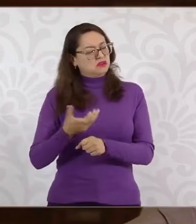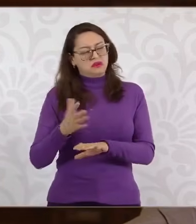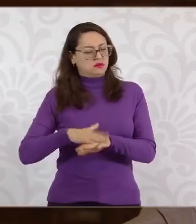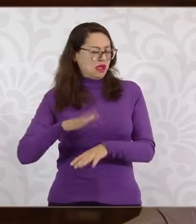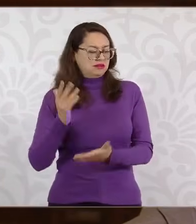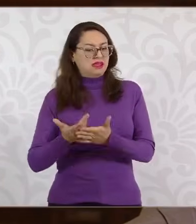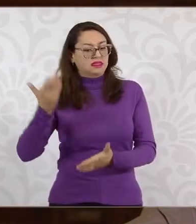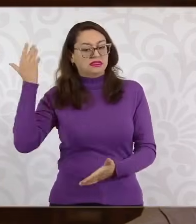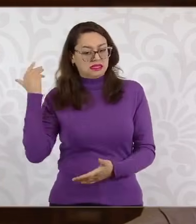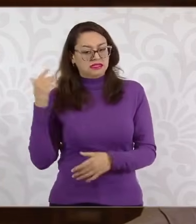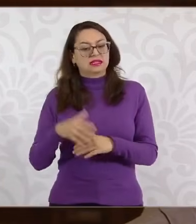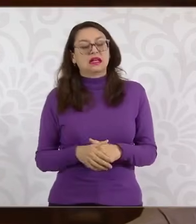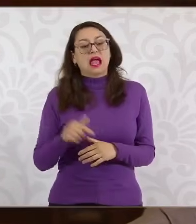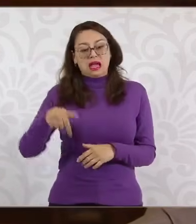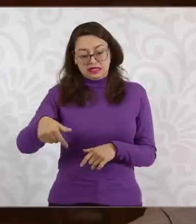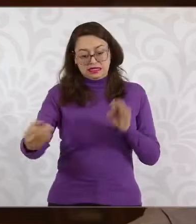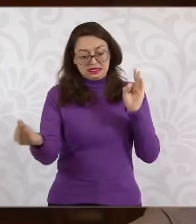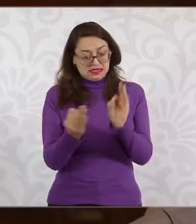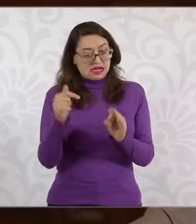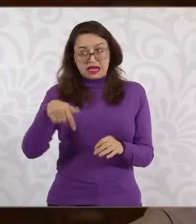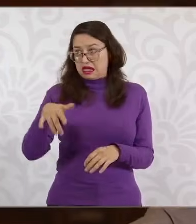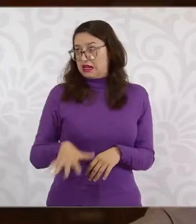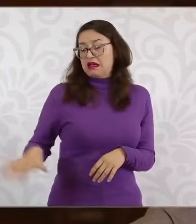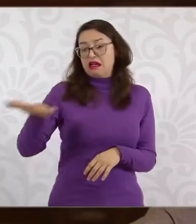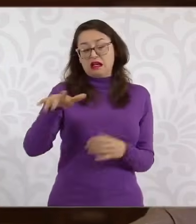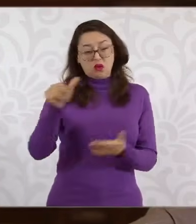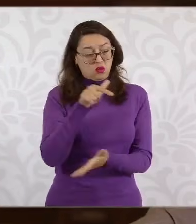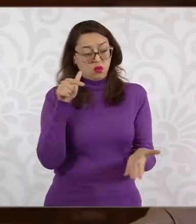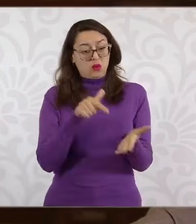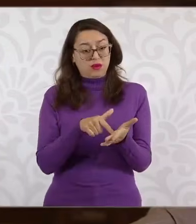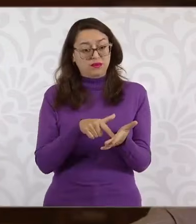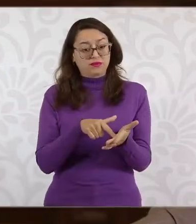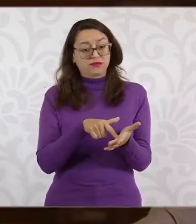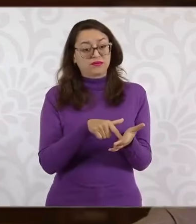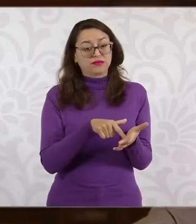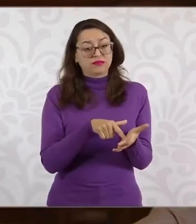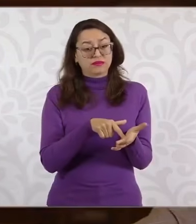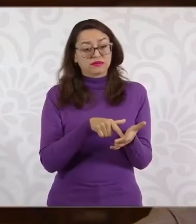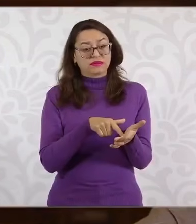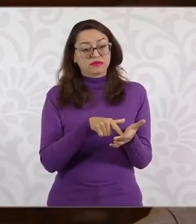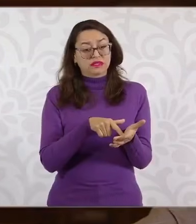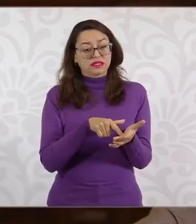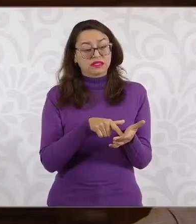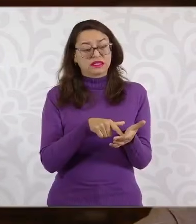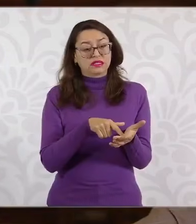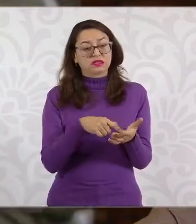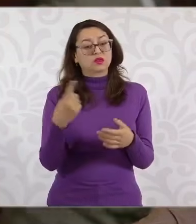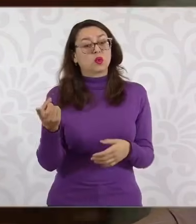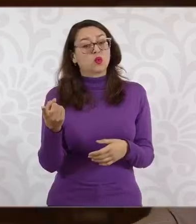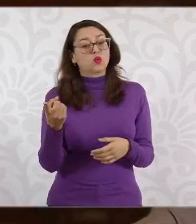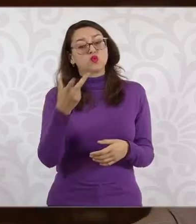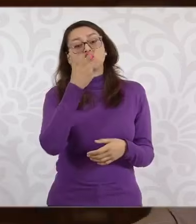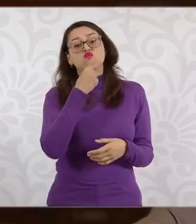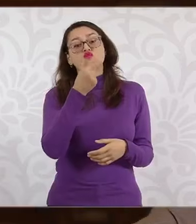años, un incidente que se dio aquí muy cerca de Palacio Nacional, una serie de agresión, una agresión que cometió una persona,